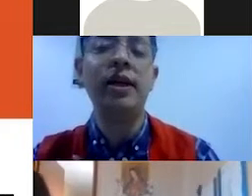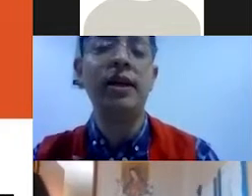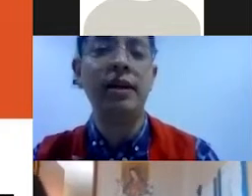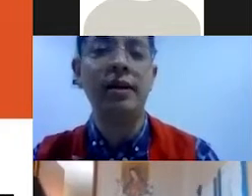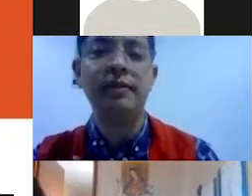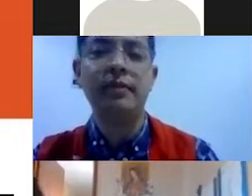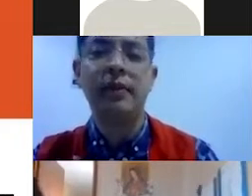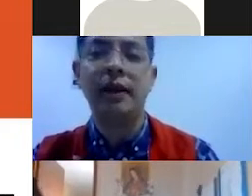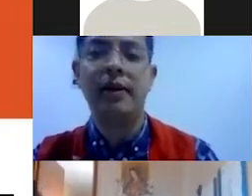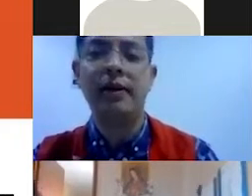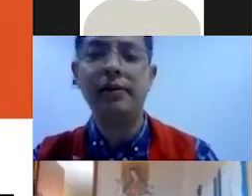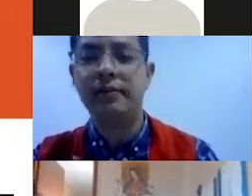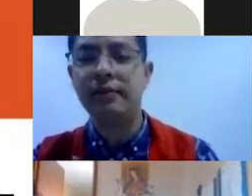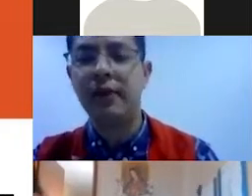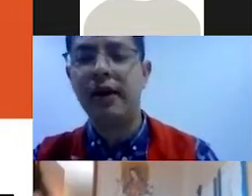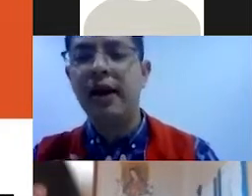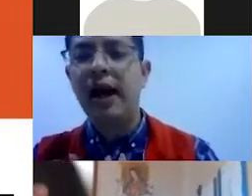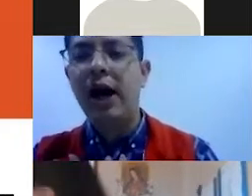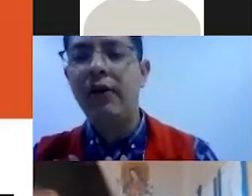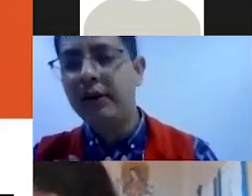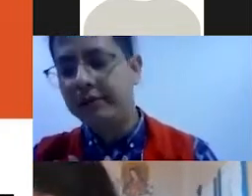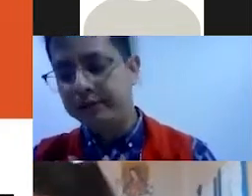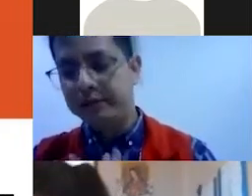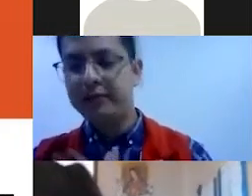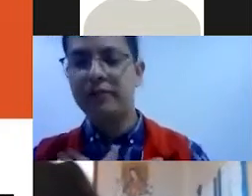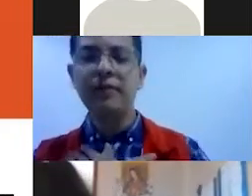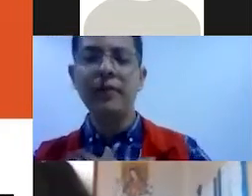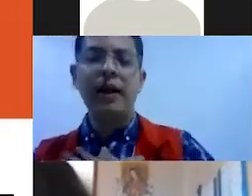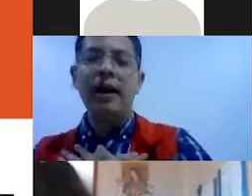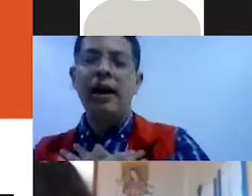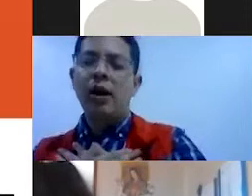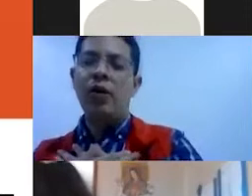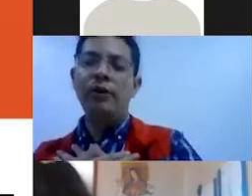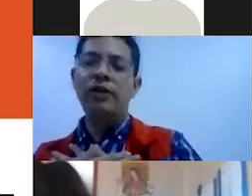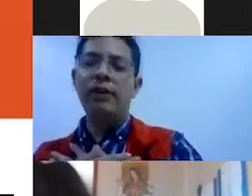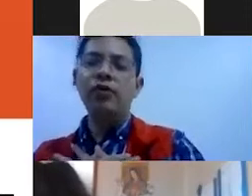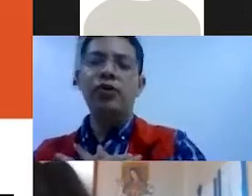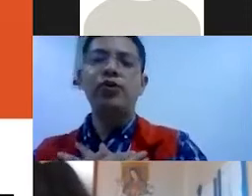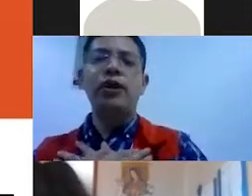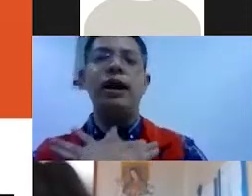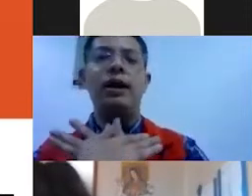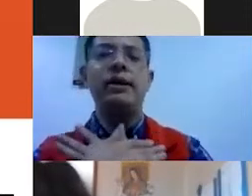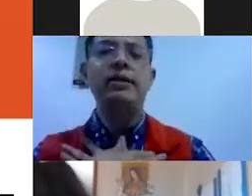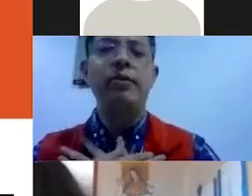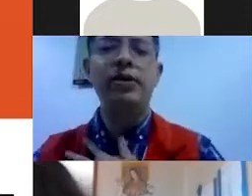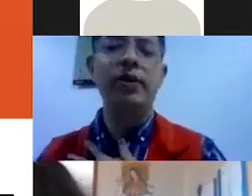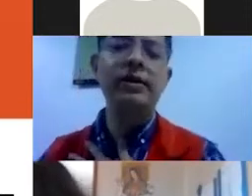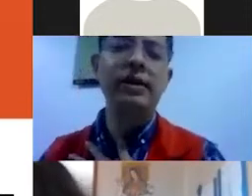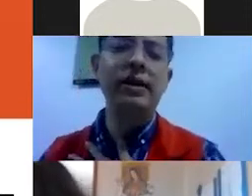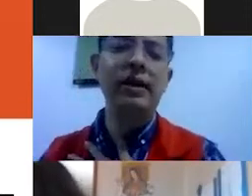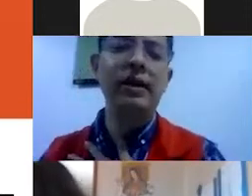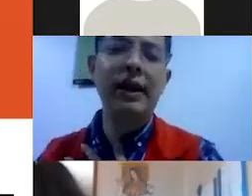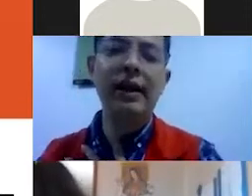irrigación sanguínea, ¿de acuerdo? Ahora bien, lo que buscamos nosotros al hacer las